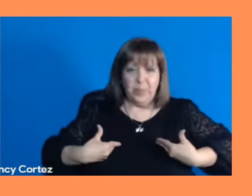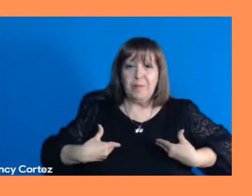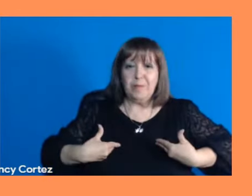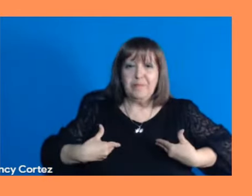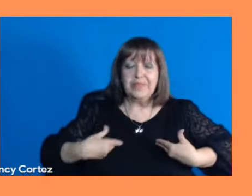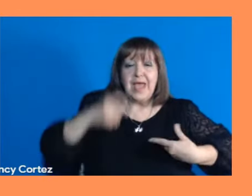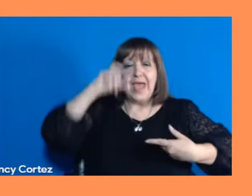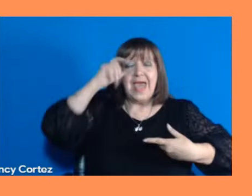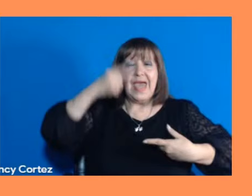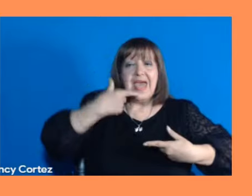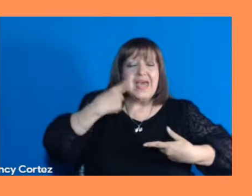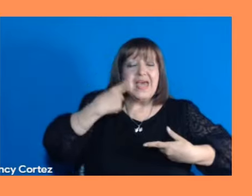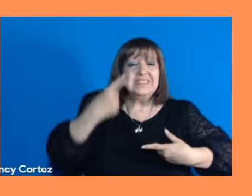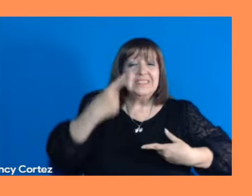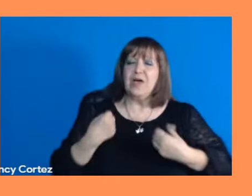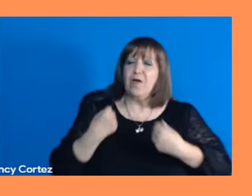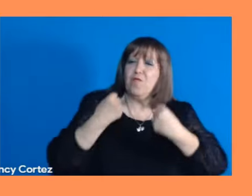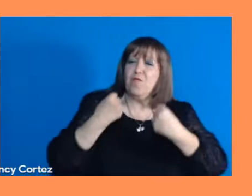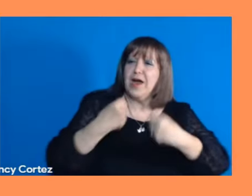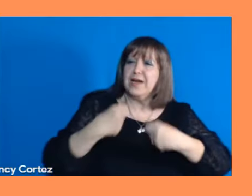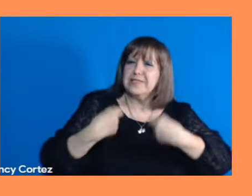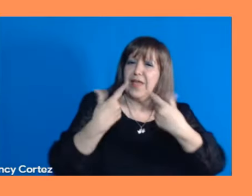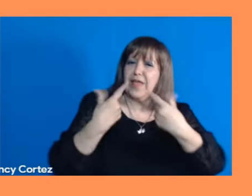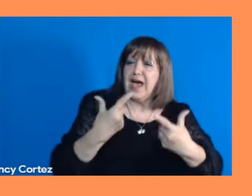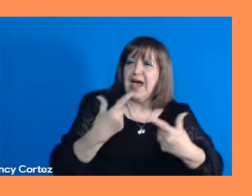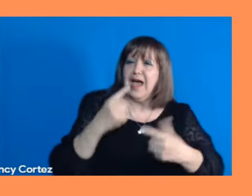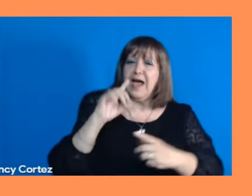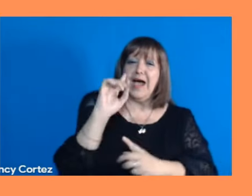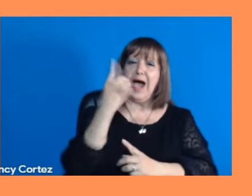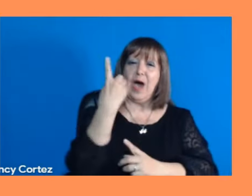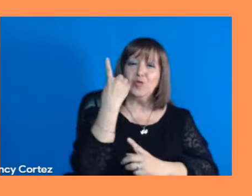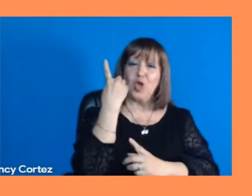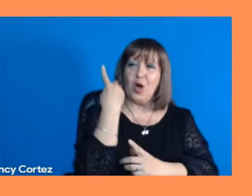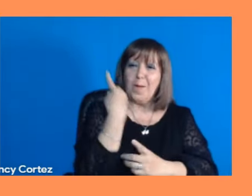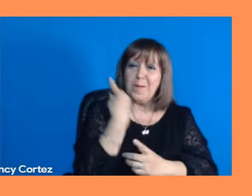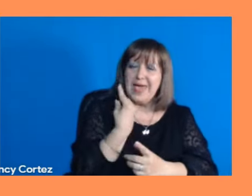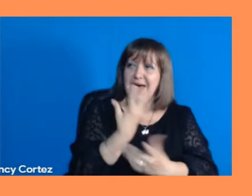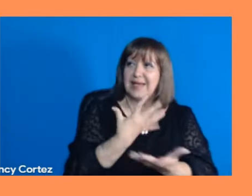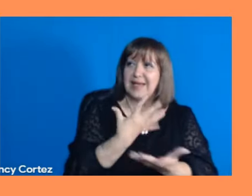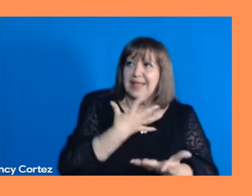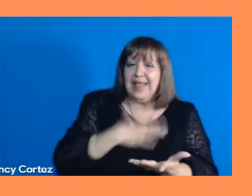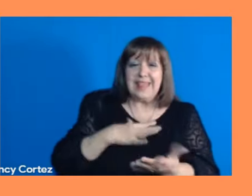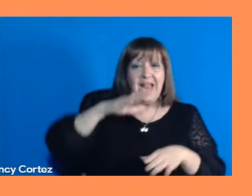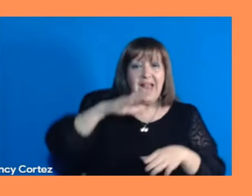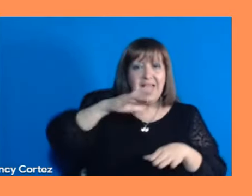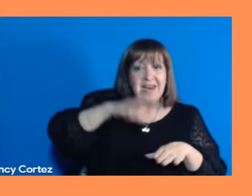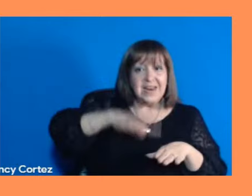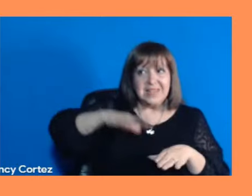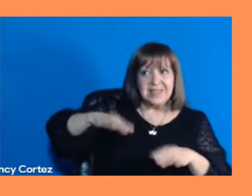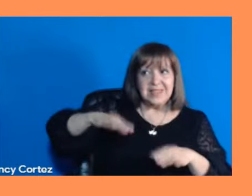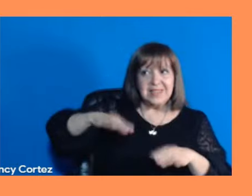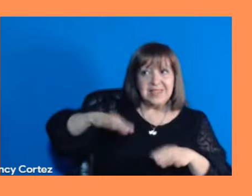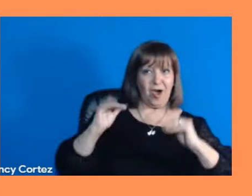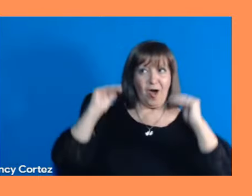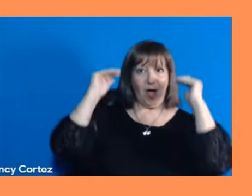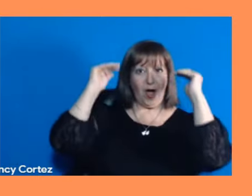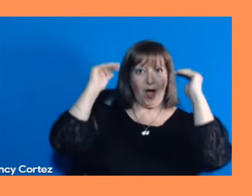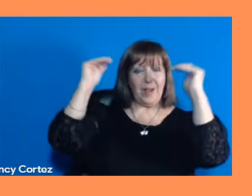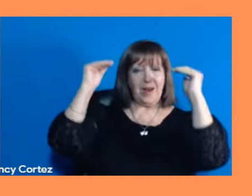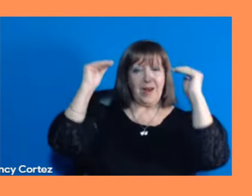de autonomía, ayudando a que niñeces y adolescencias y cualquier persona